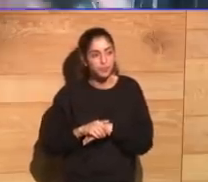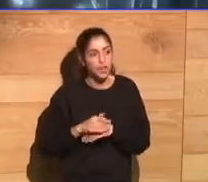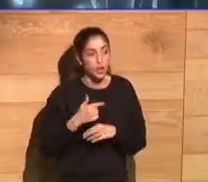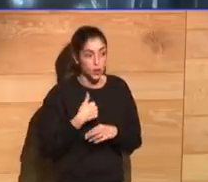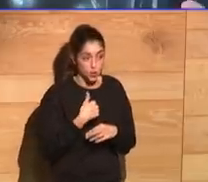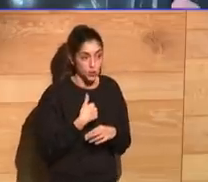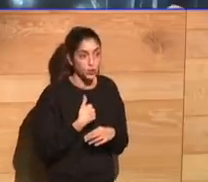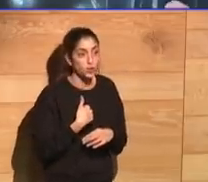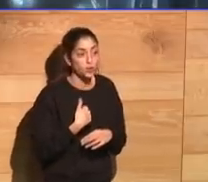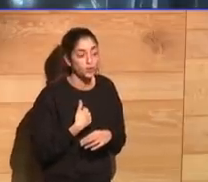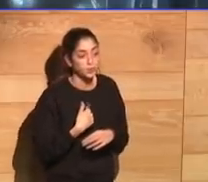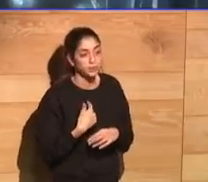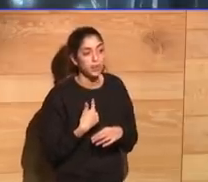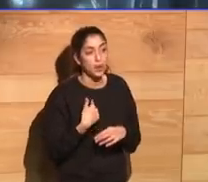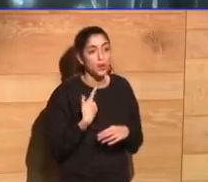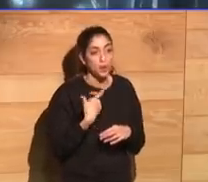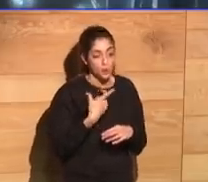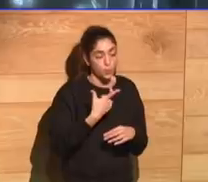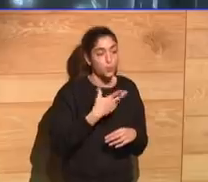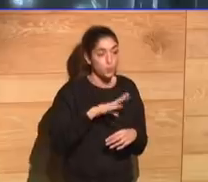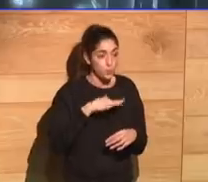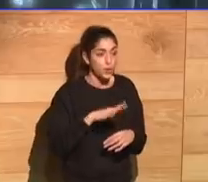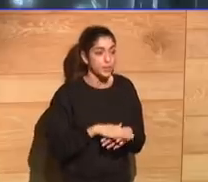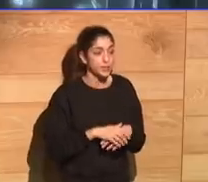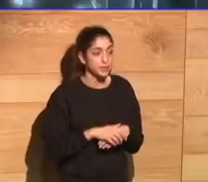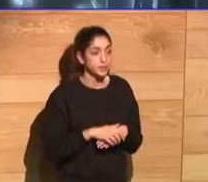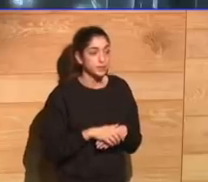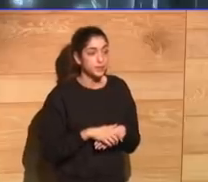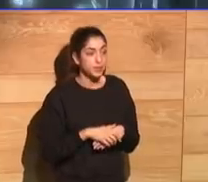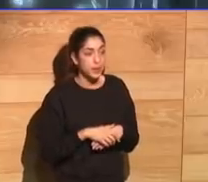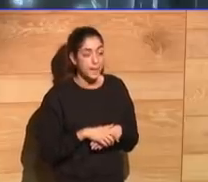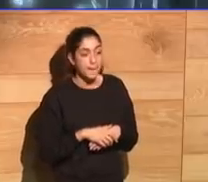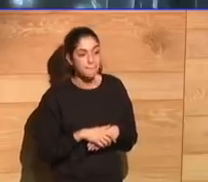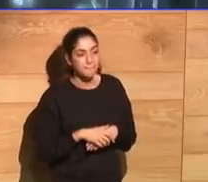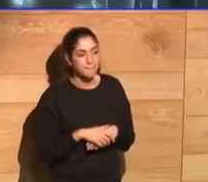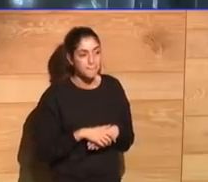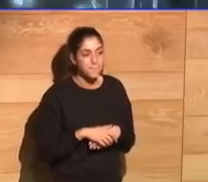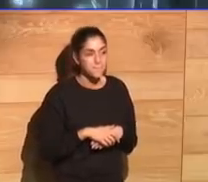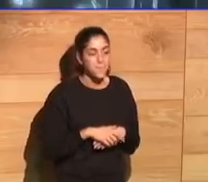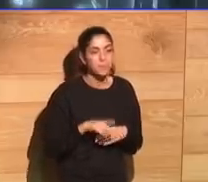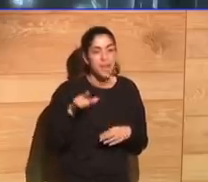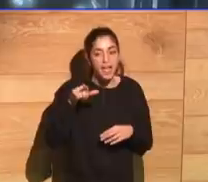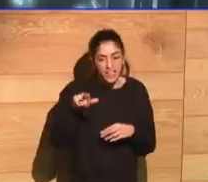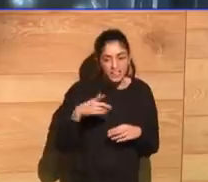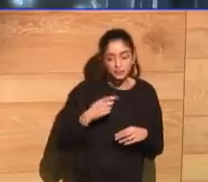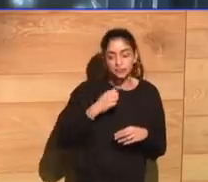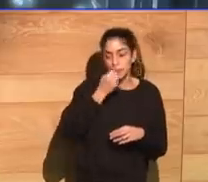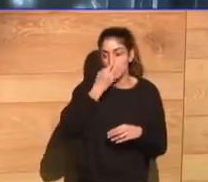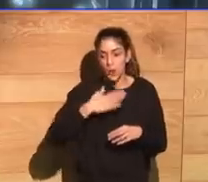Lo corroboro. Y lo que tengas, Juan, que decir, a lo mejor pero... lo corroboro. Pero vete compañitos, de, Juan, por favor. De él emanaba bondad y